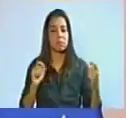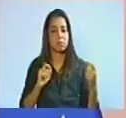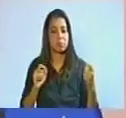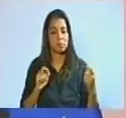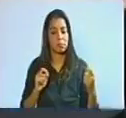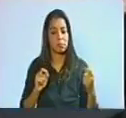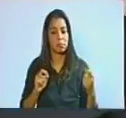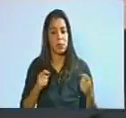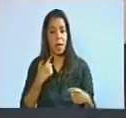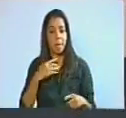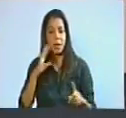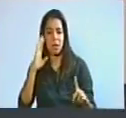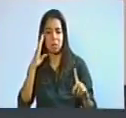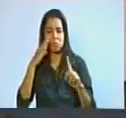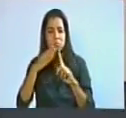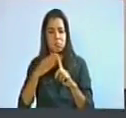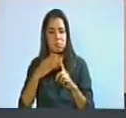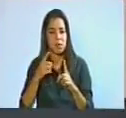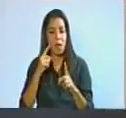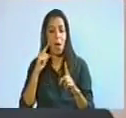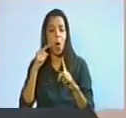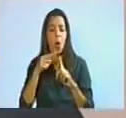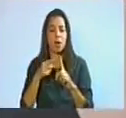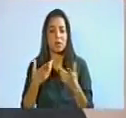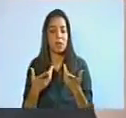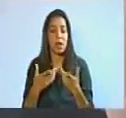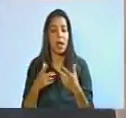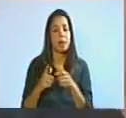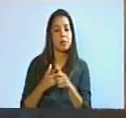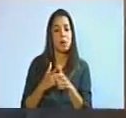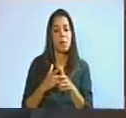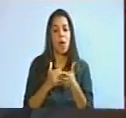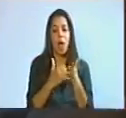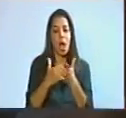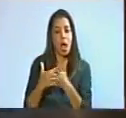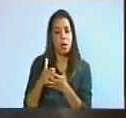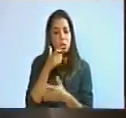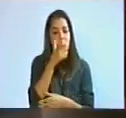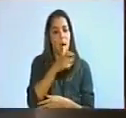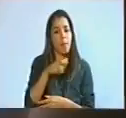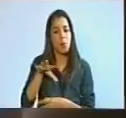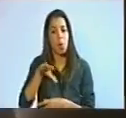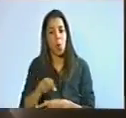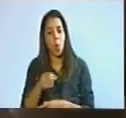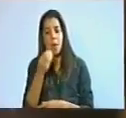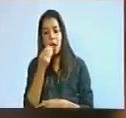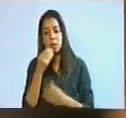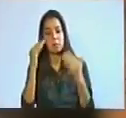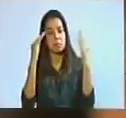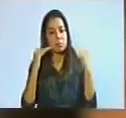sin perder el objetivo de que es resolver la necesidad social que tiene nuestro pueblo,